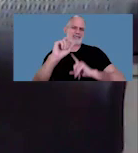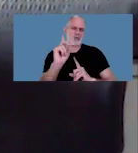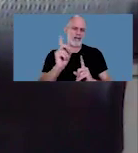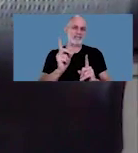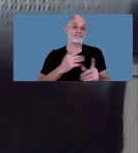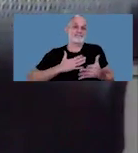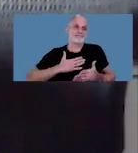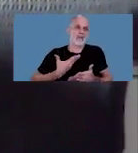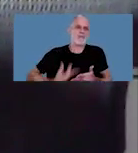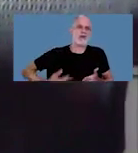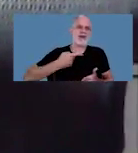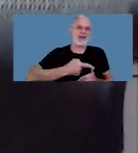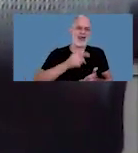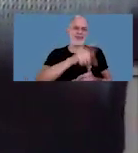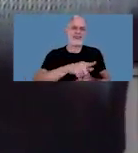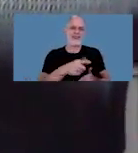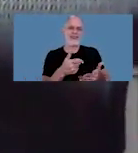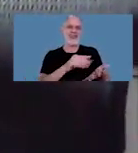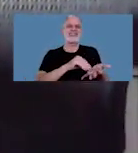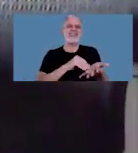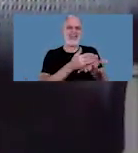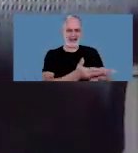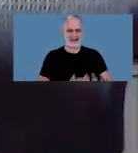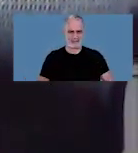propiedad de la tierra.